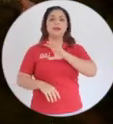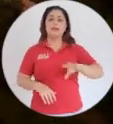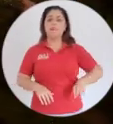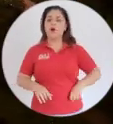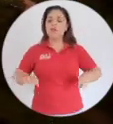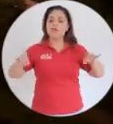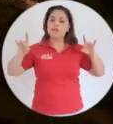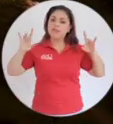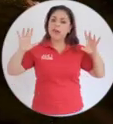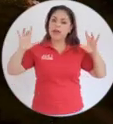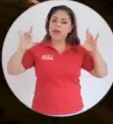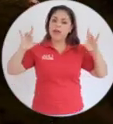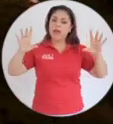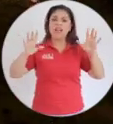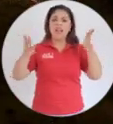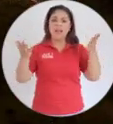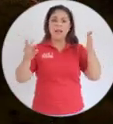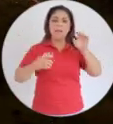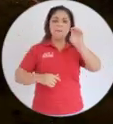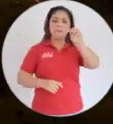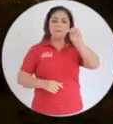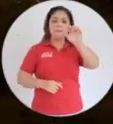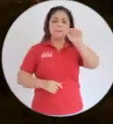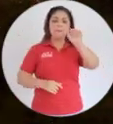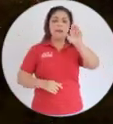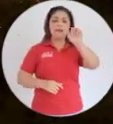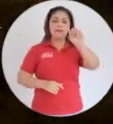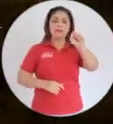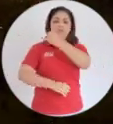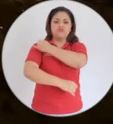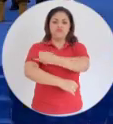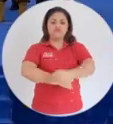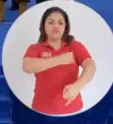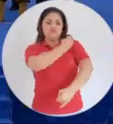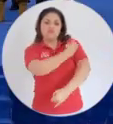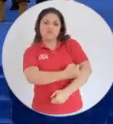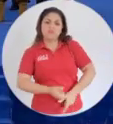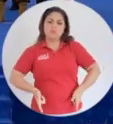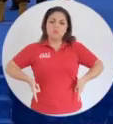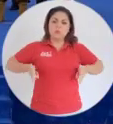lo que se llamaban las maras prácticamente eran un segundo estado.